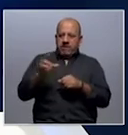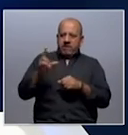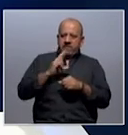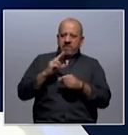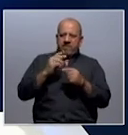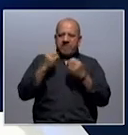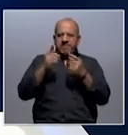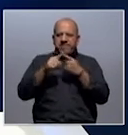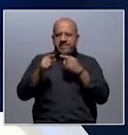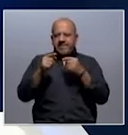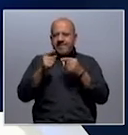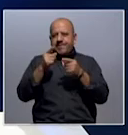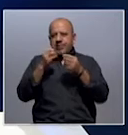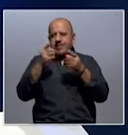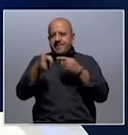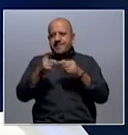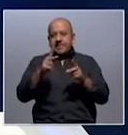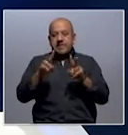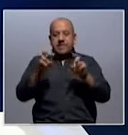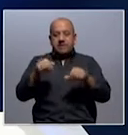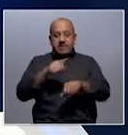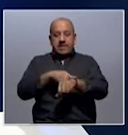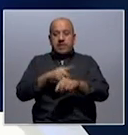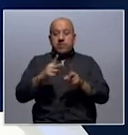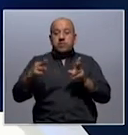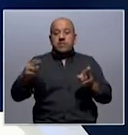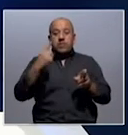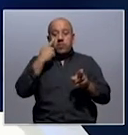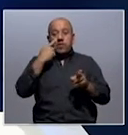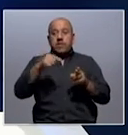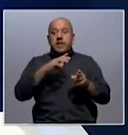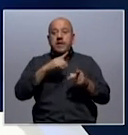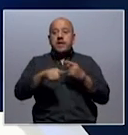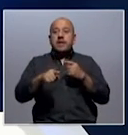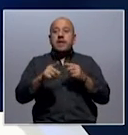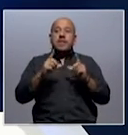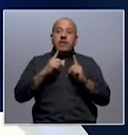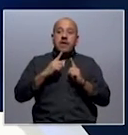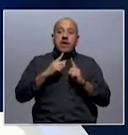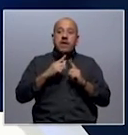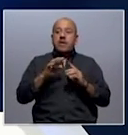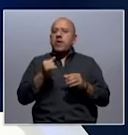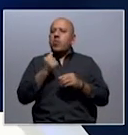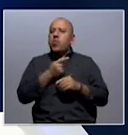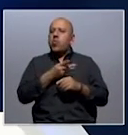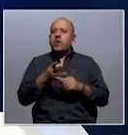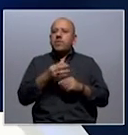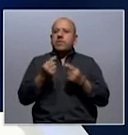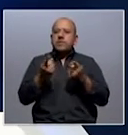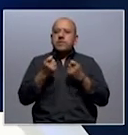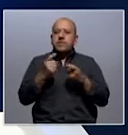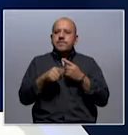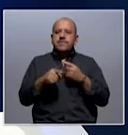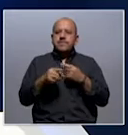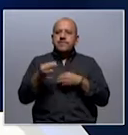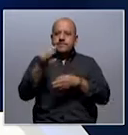más allá de la de esta fase de prueba digamos en humanos después hay que dar con la dosis correcta en la dosis acertada para lo